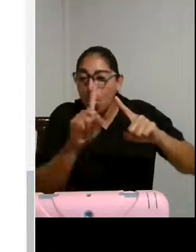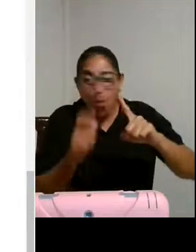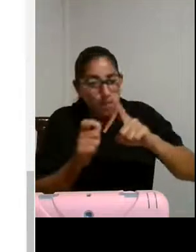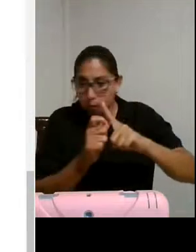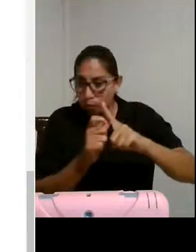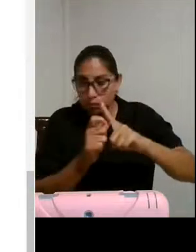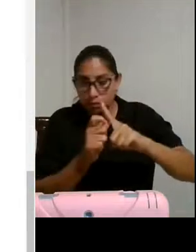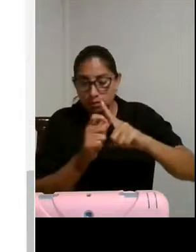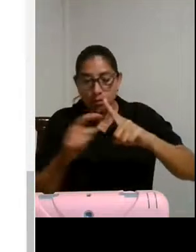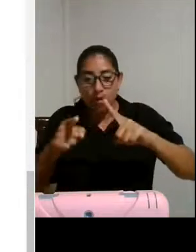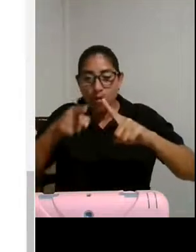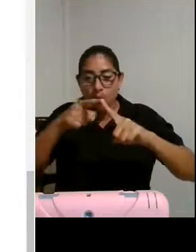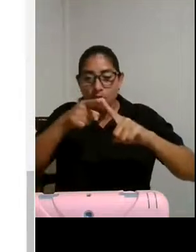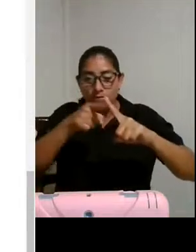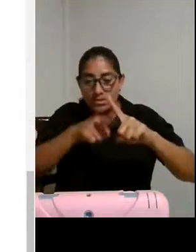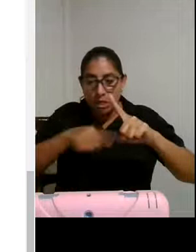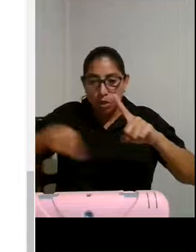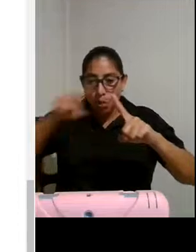Acá.